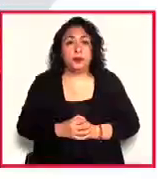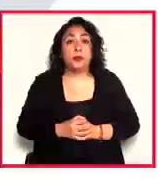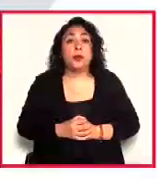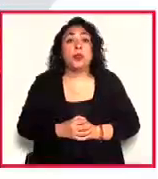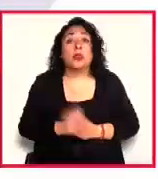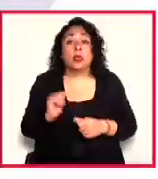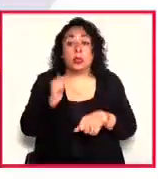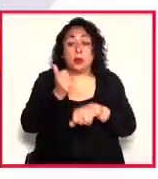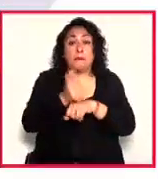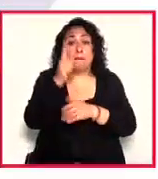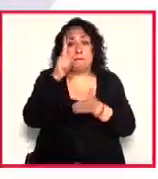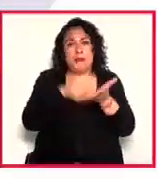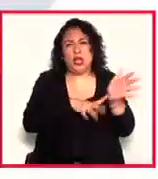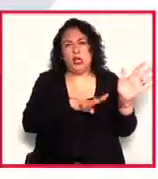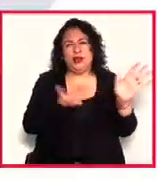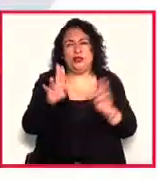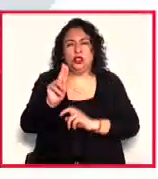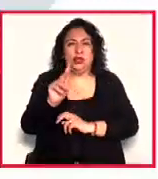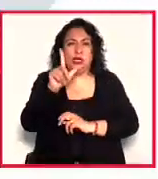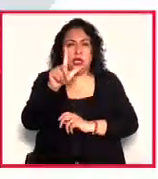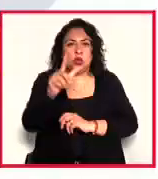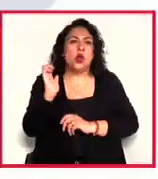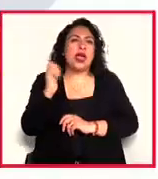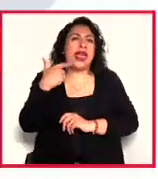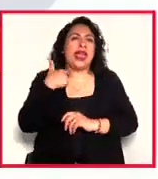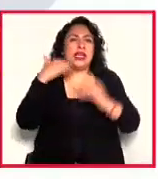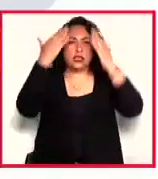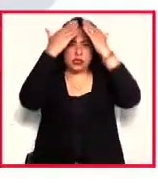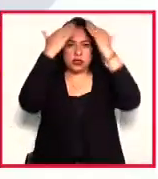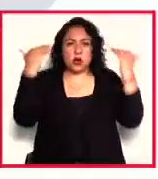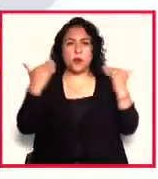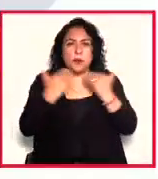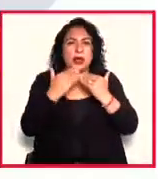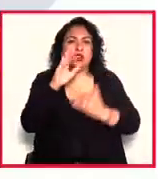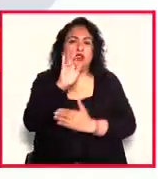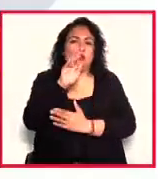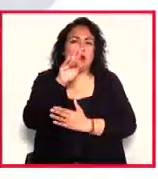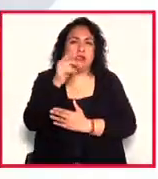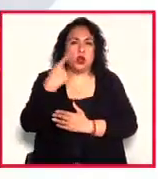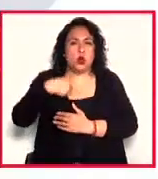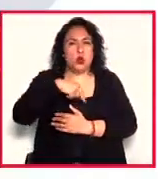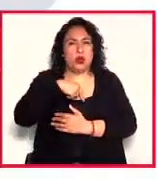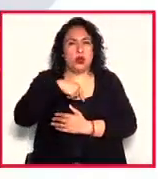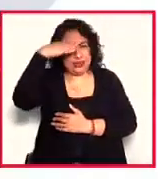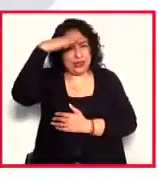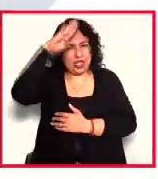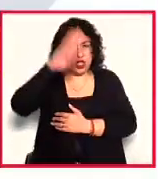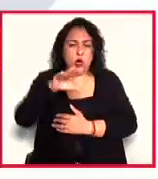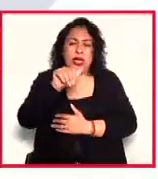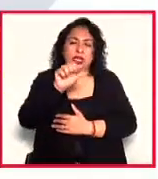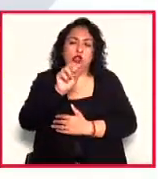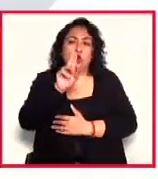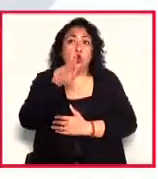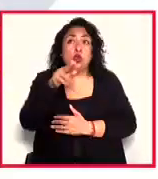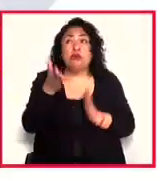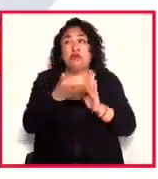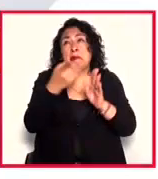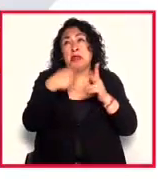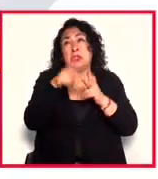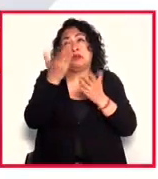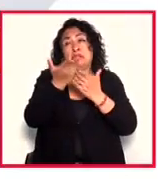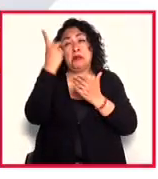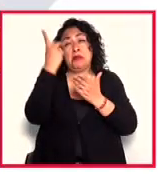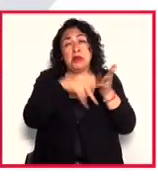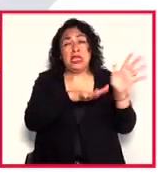Instalado en 1981 en el exconvento franciscano de Nuestra Señora de la Asunción, cuya construcción inició alrededor de